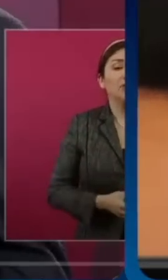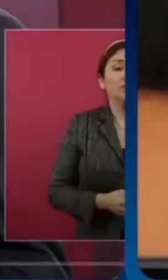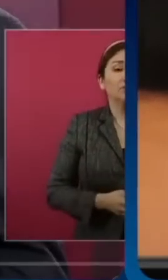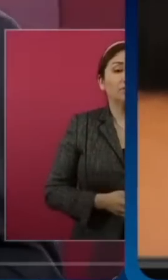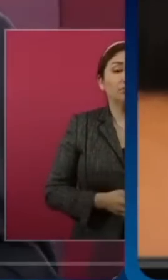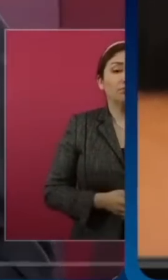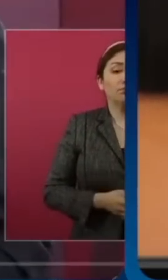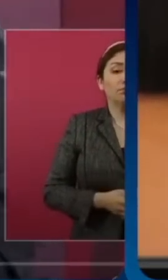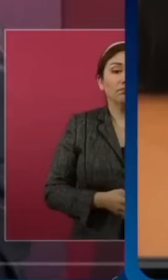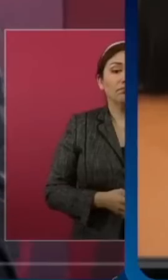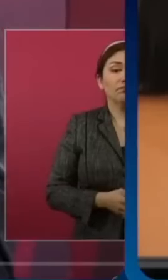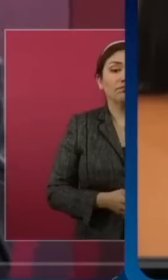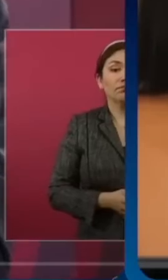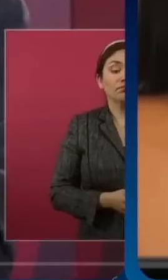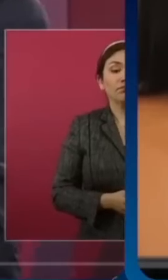Muy